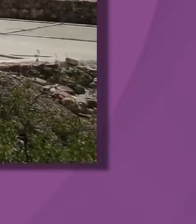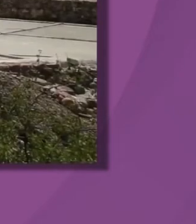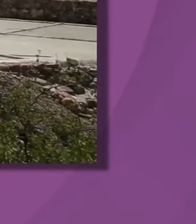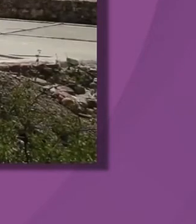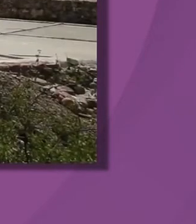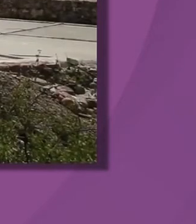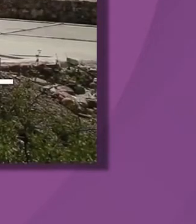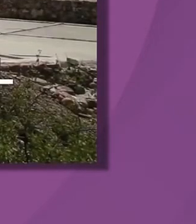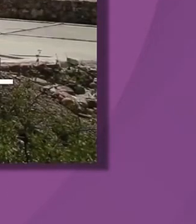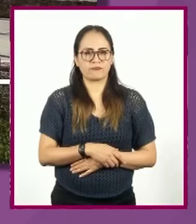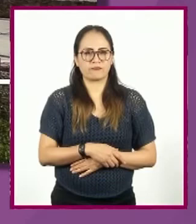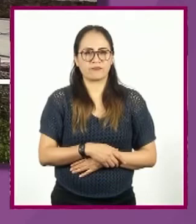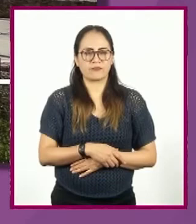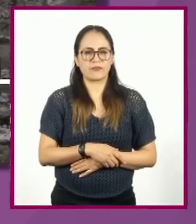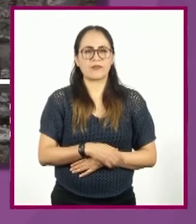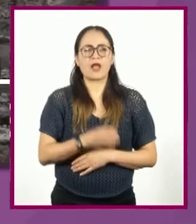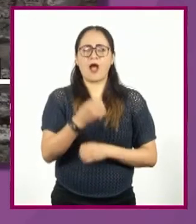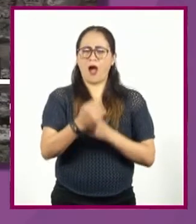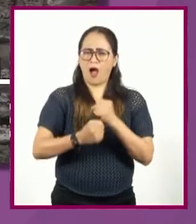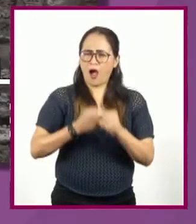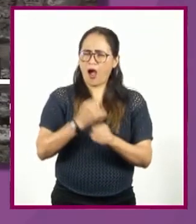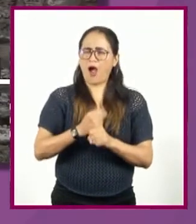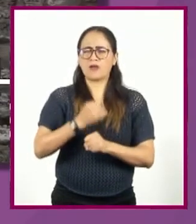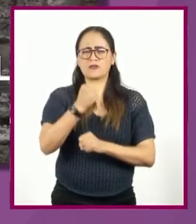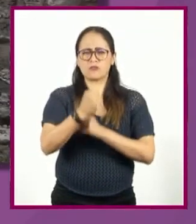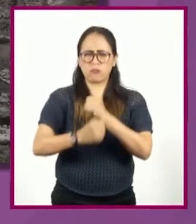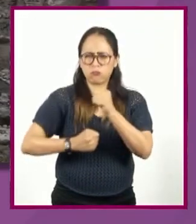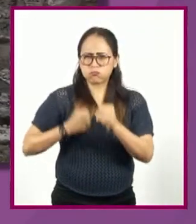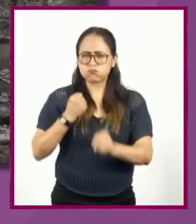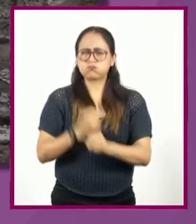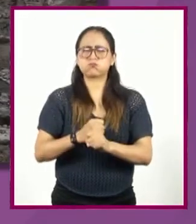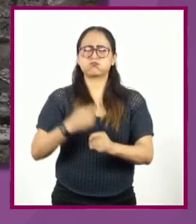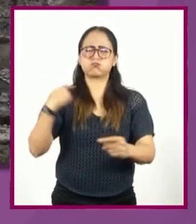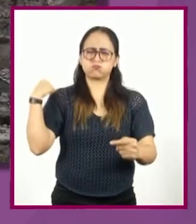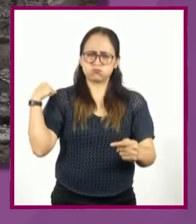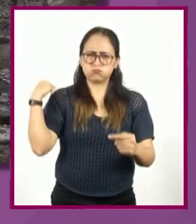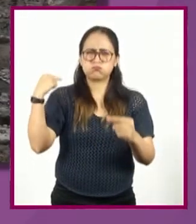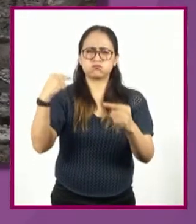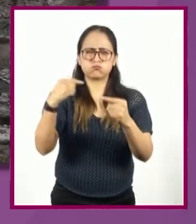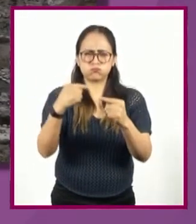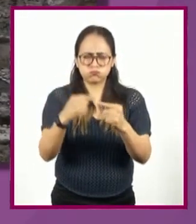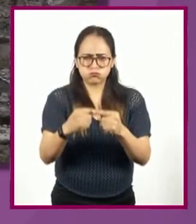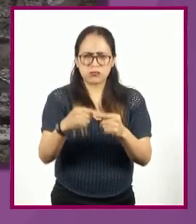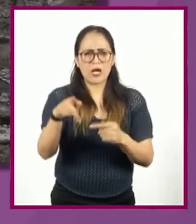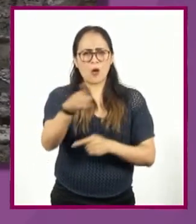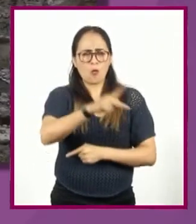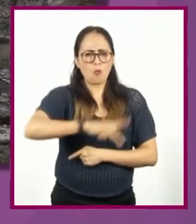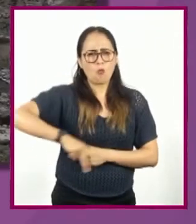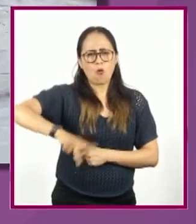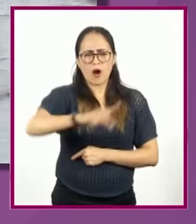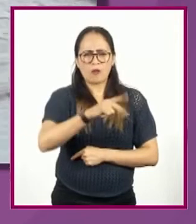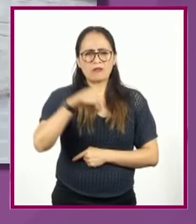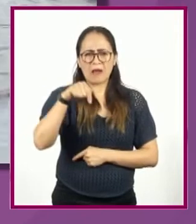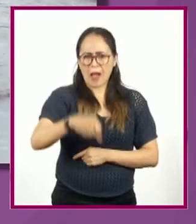Y que al paso de los siglos es sustento de la tradición de los pueblos que hoy lo habitan.